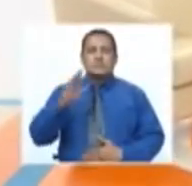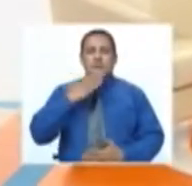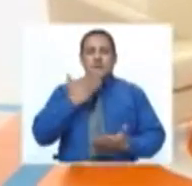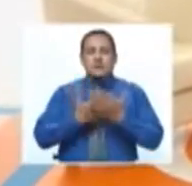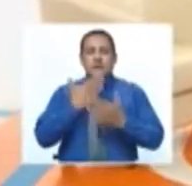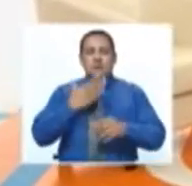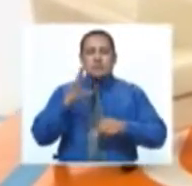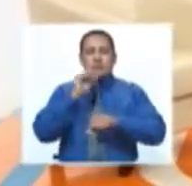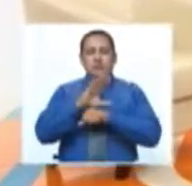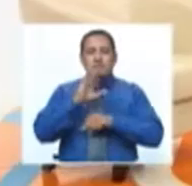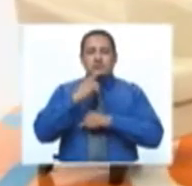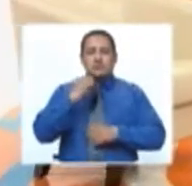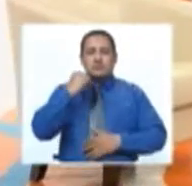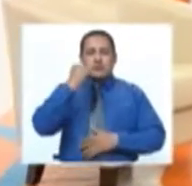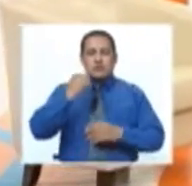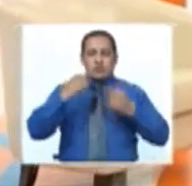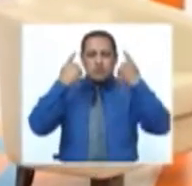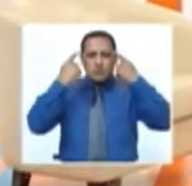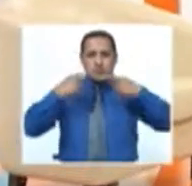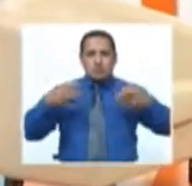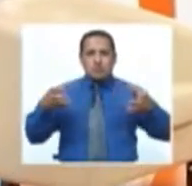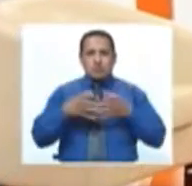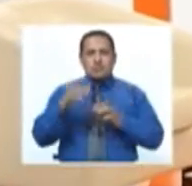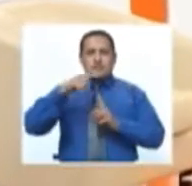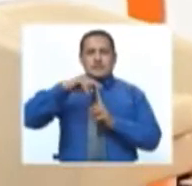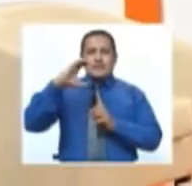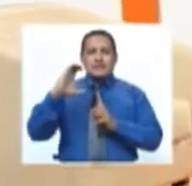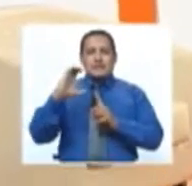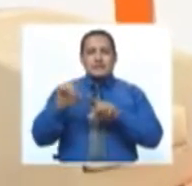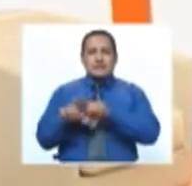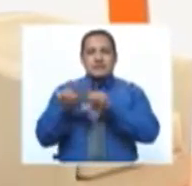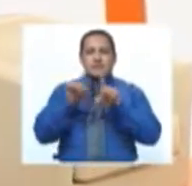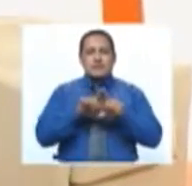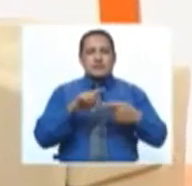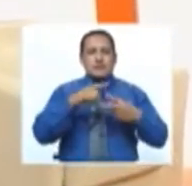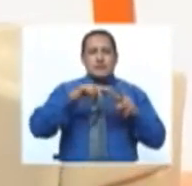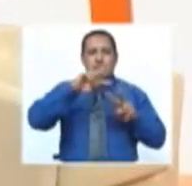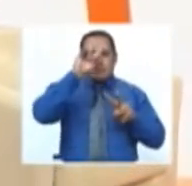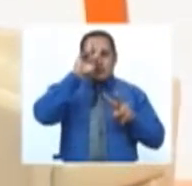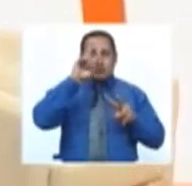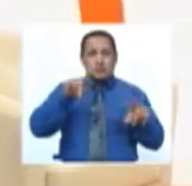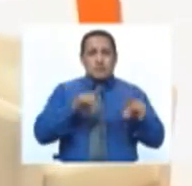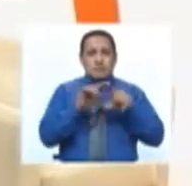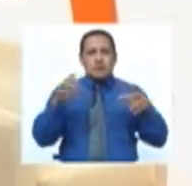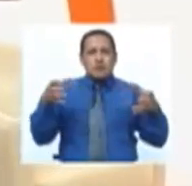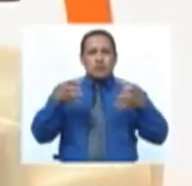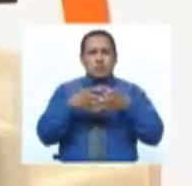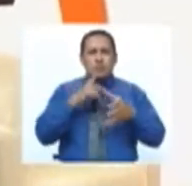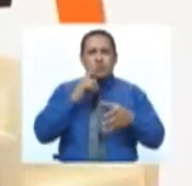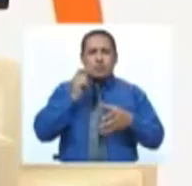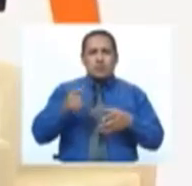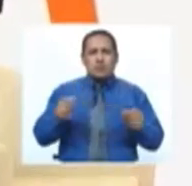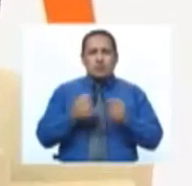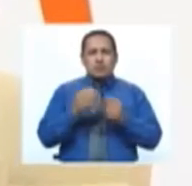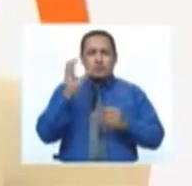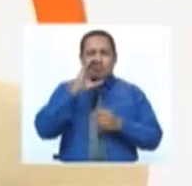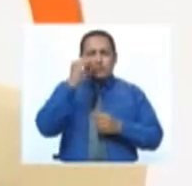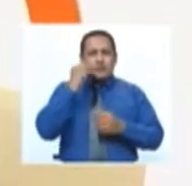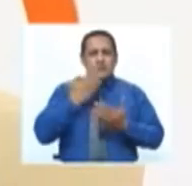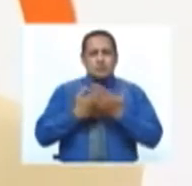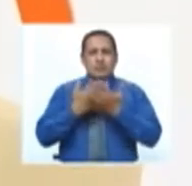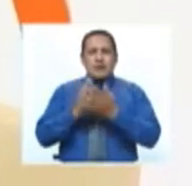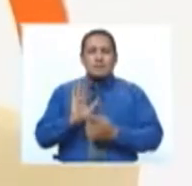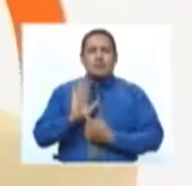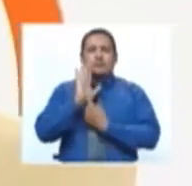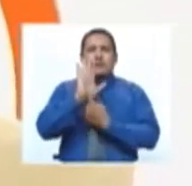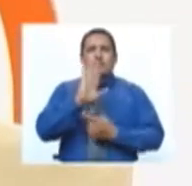Hola, ¿qué tal? Esto es Tus Derechos, una iniciativa del Tribunal Constitucional que junto a TV Perú buscan precisamente eso, acercarle